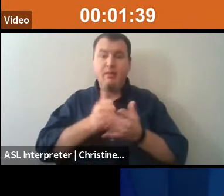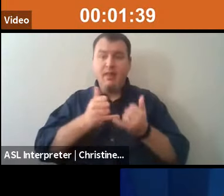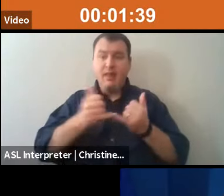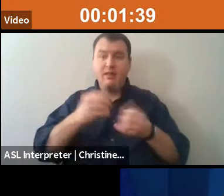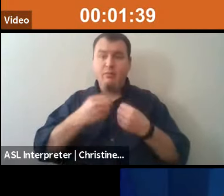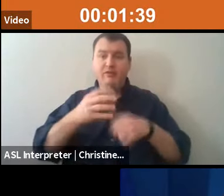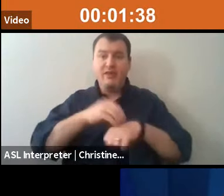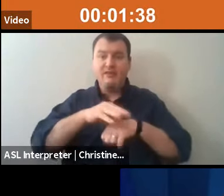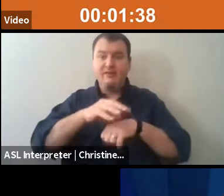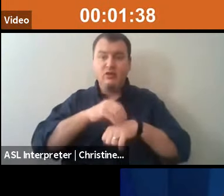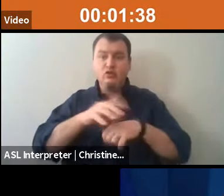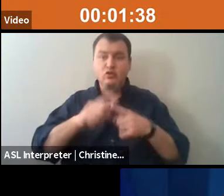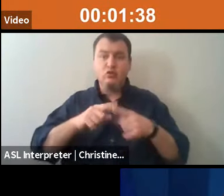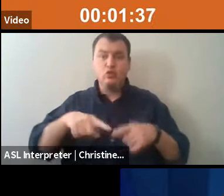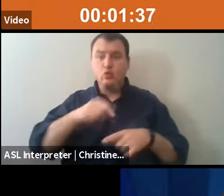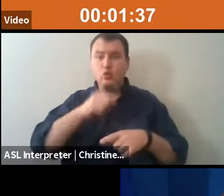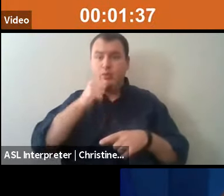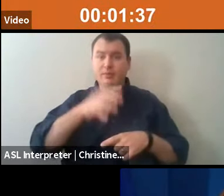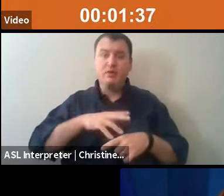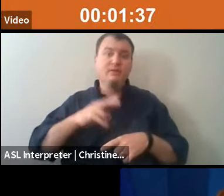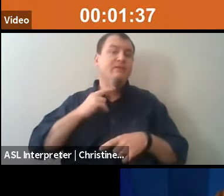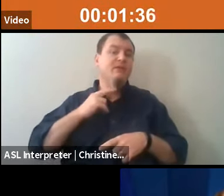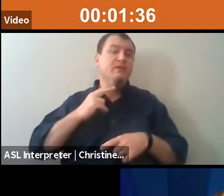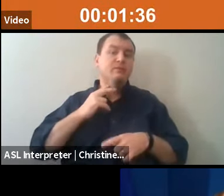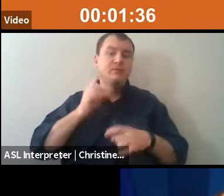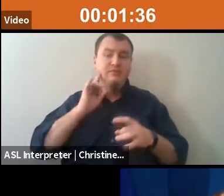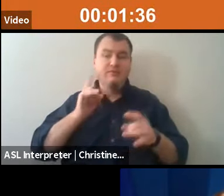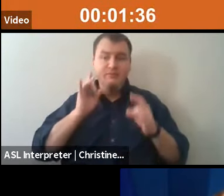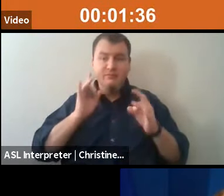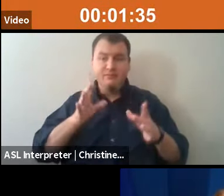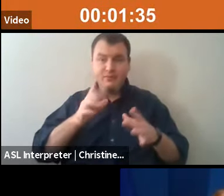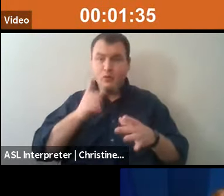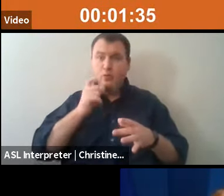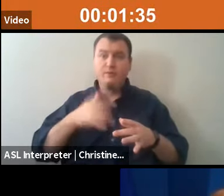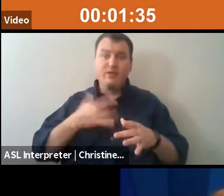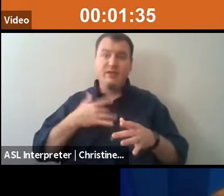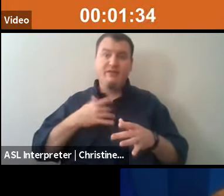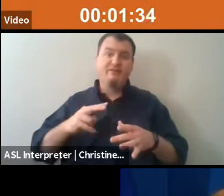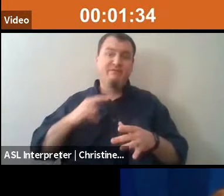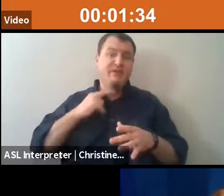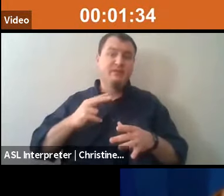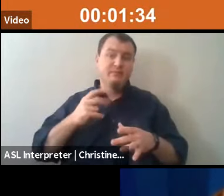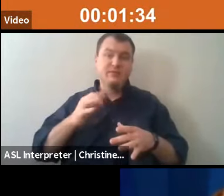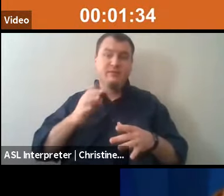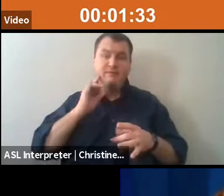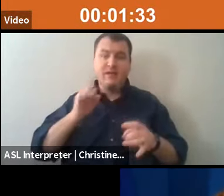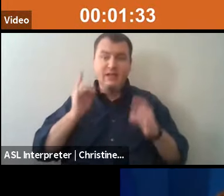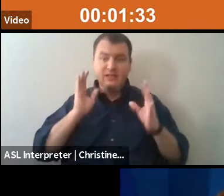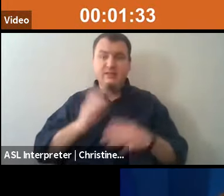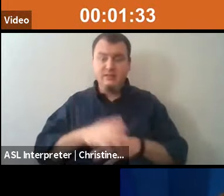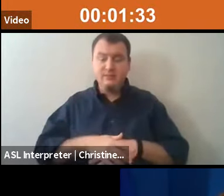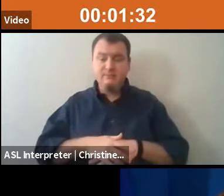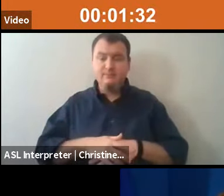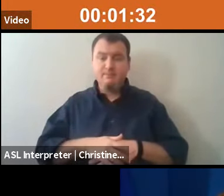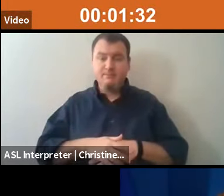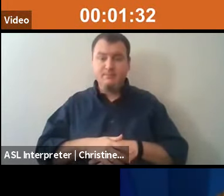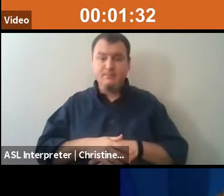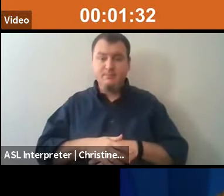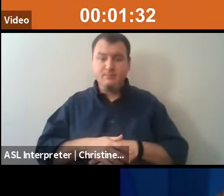sienten víctimas de violencia llaman, el 016,